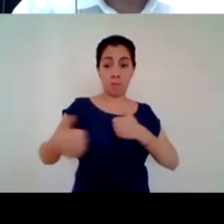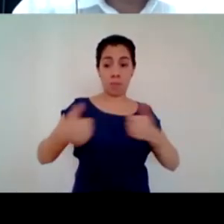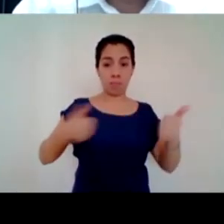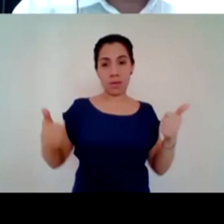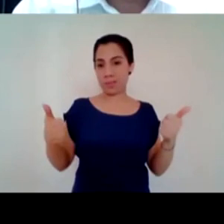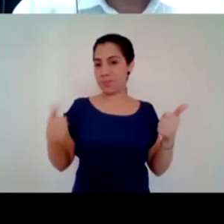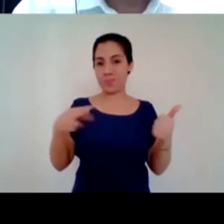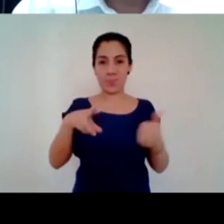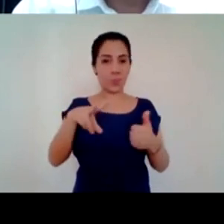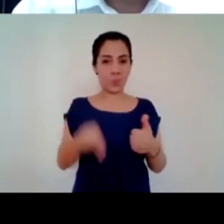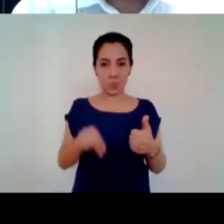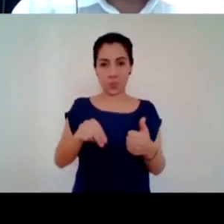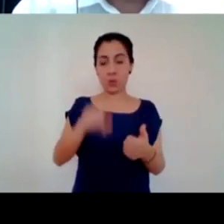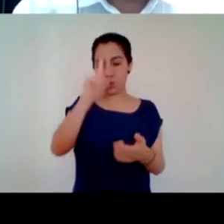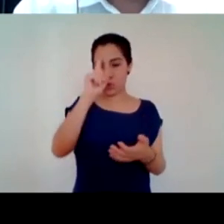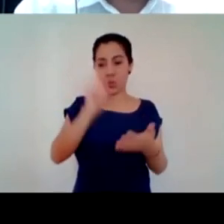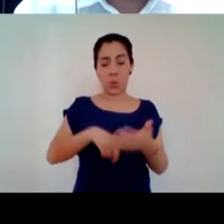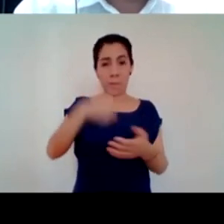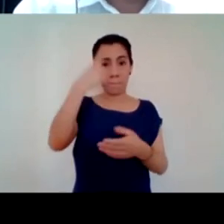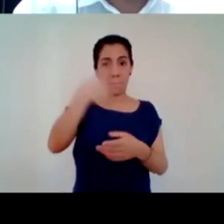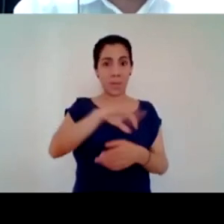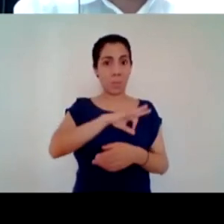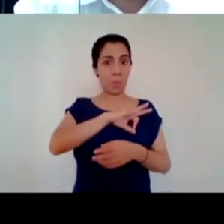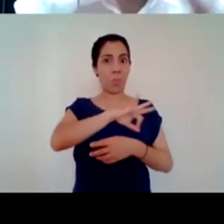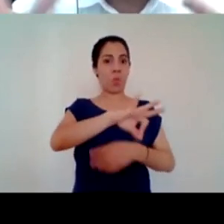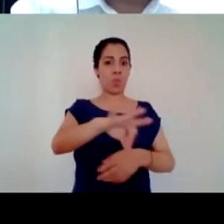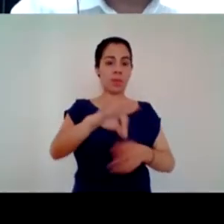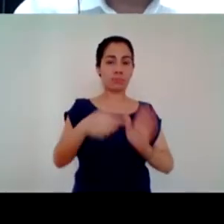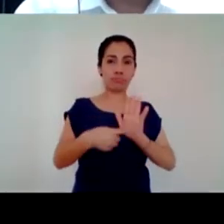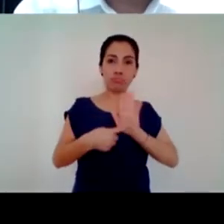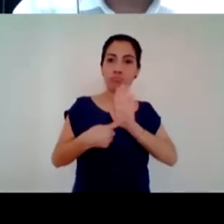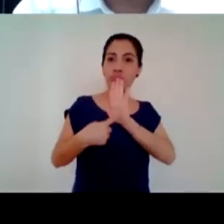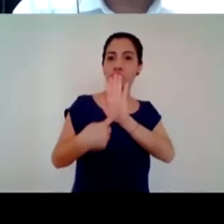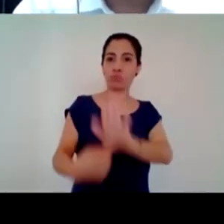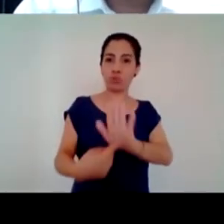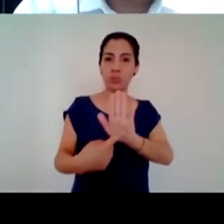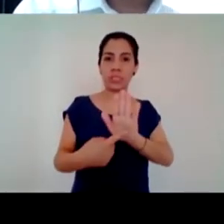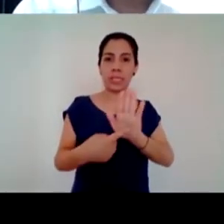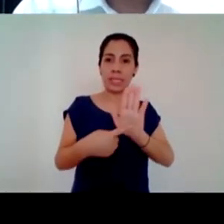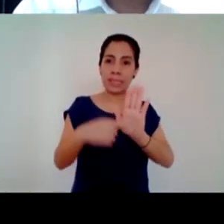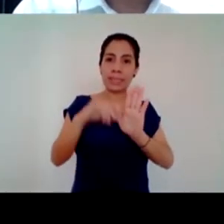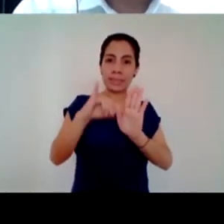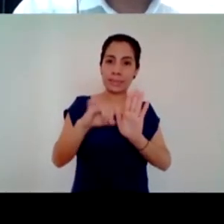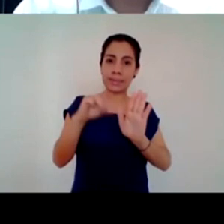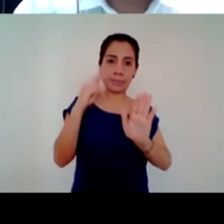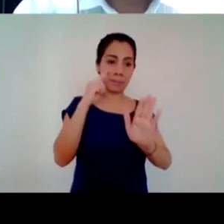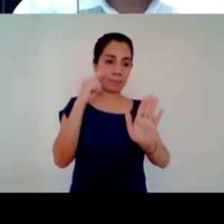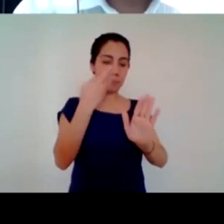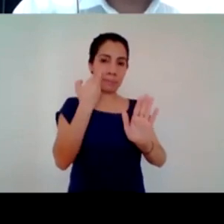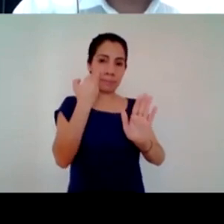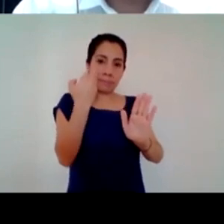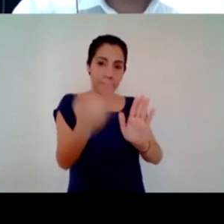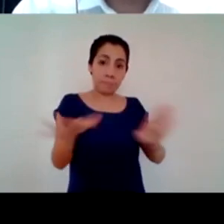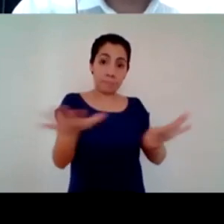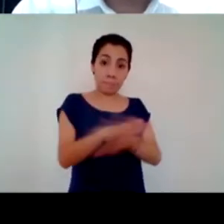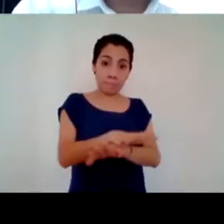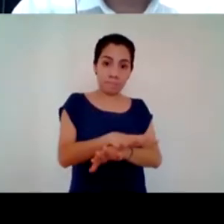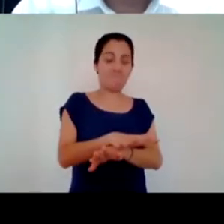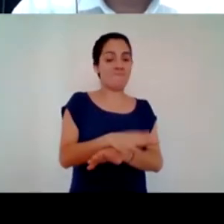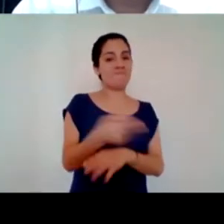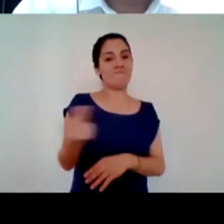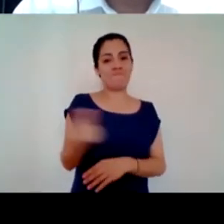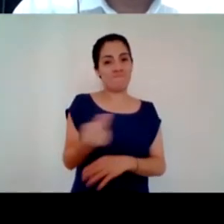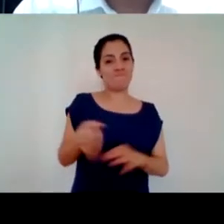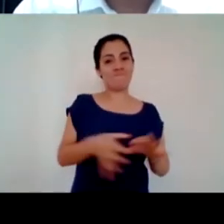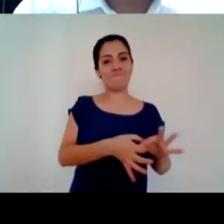resultados tangibles, necesitamos sistematizar todas las acciones. ¿Para qué? Para tener